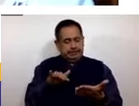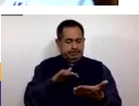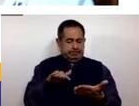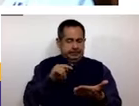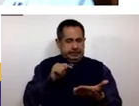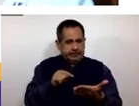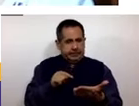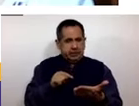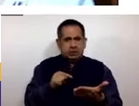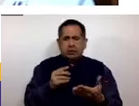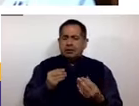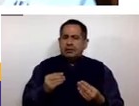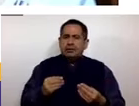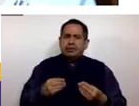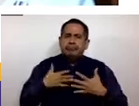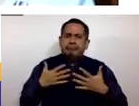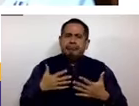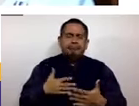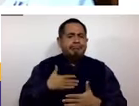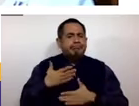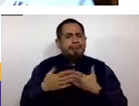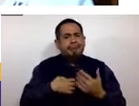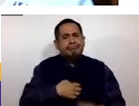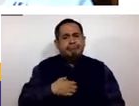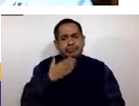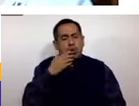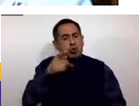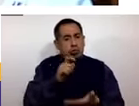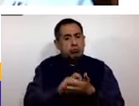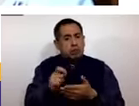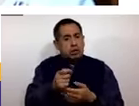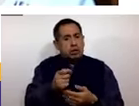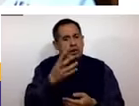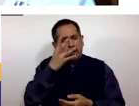fue muy agradable. Tienes una escritura muy ágil,